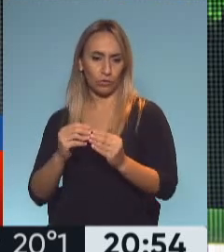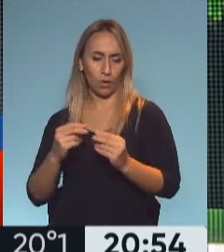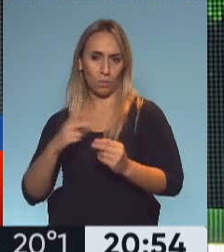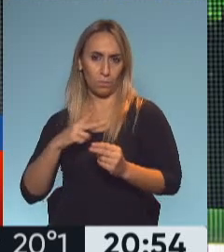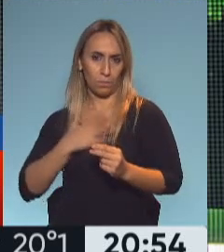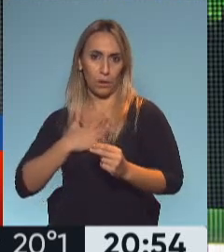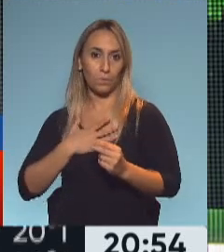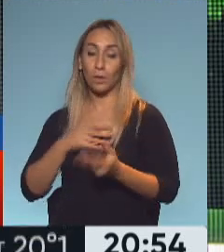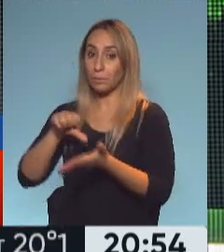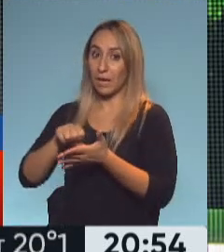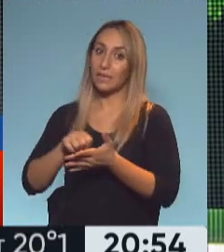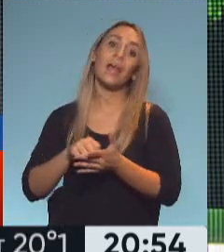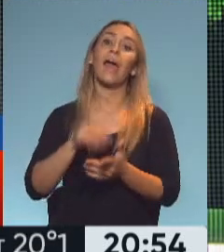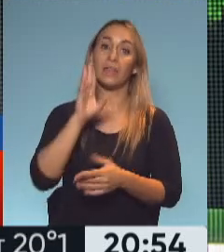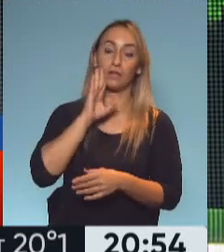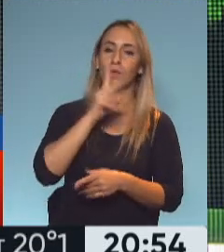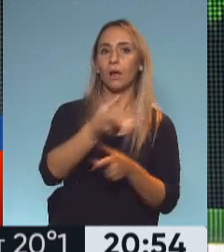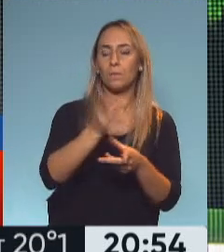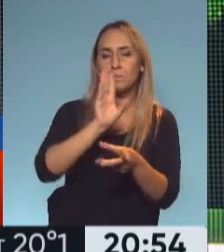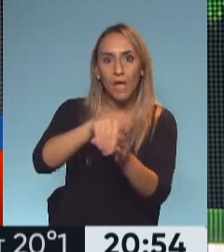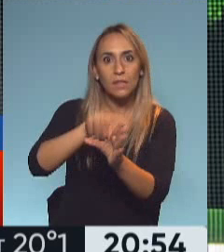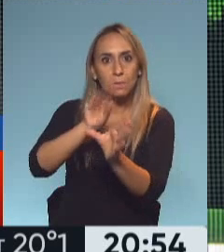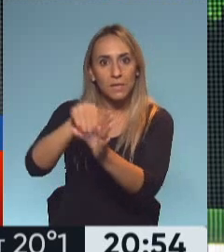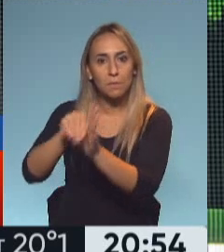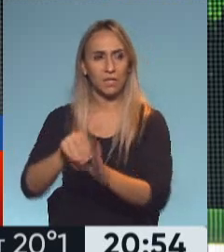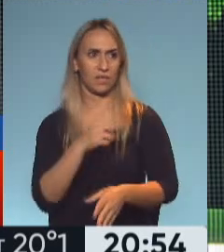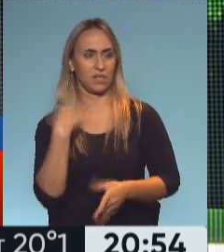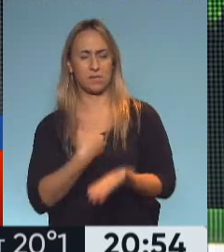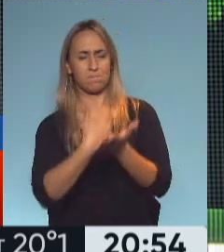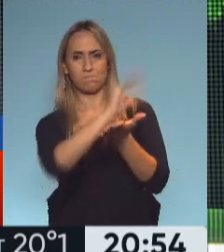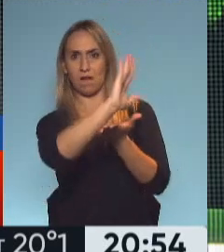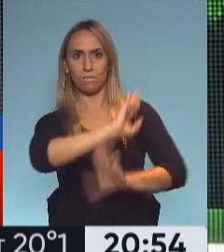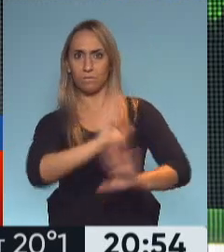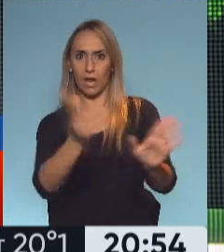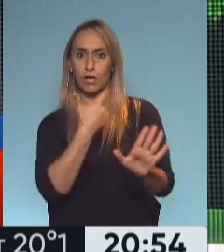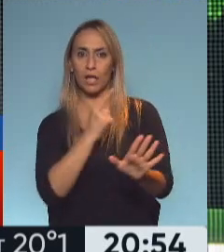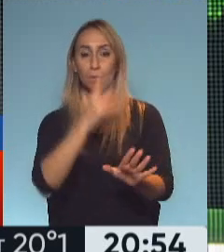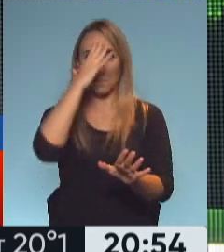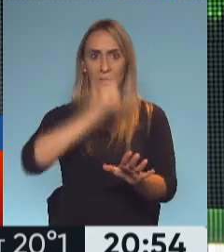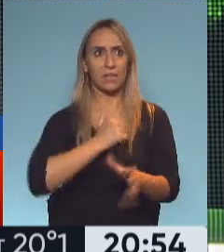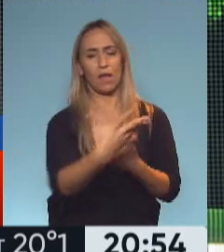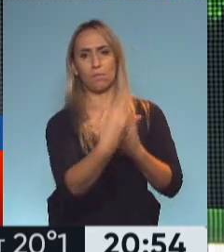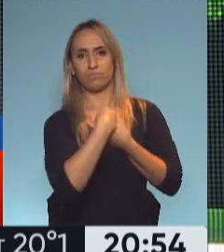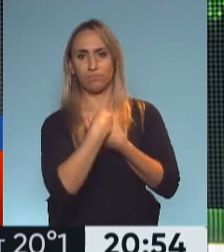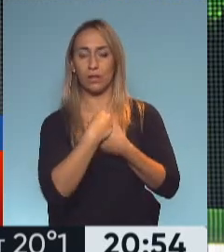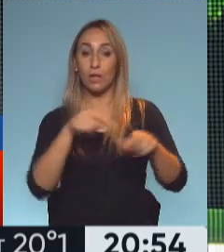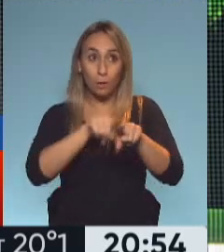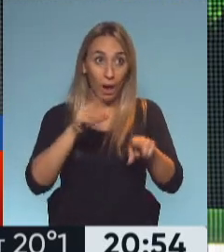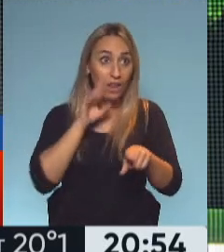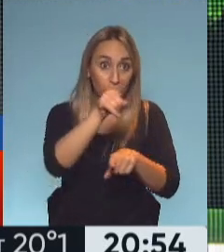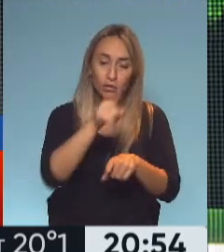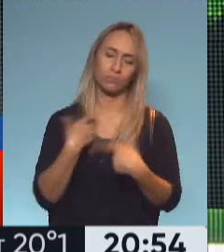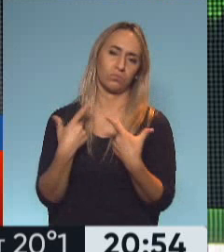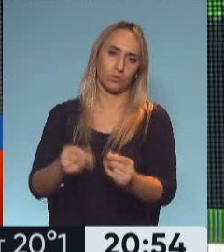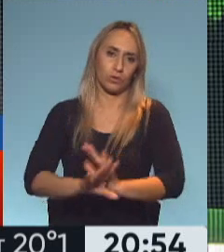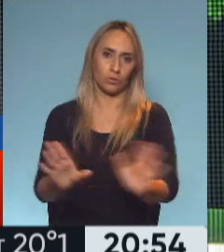como sí hace Estados Unidos, dice China, y no queremos la intervención o promover intervención militar, como sí hace Estados Unidos.